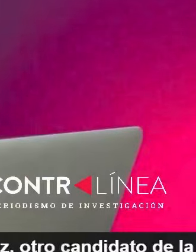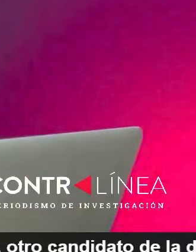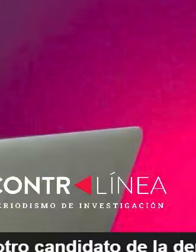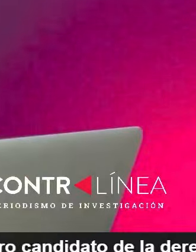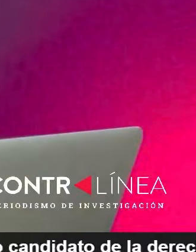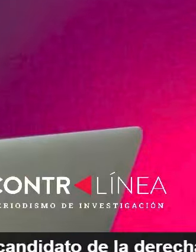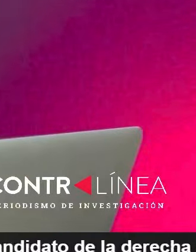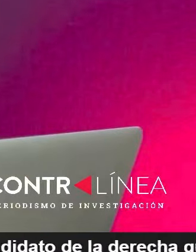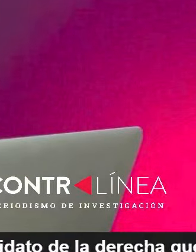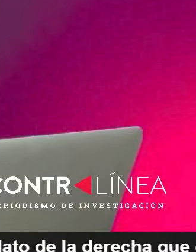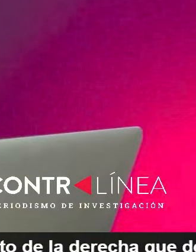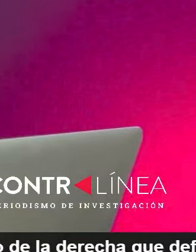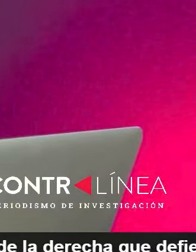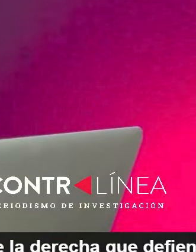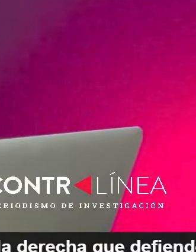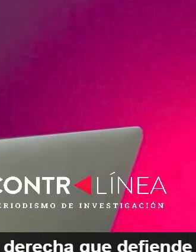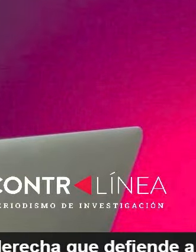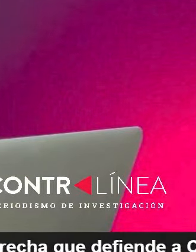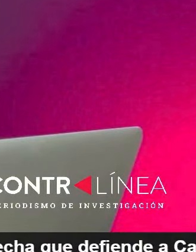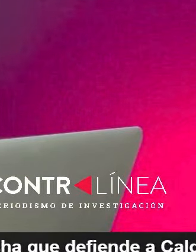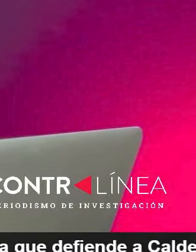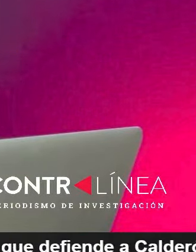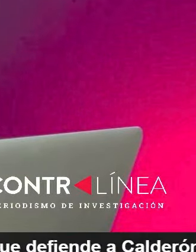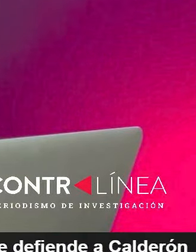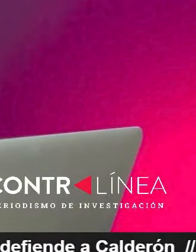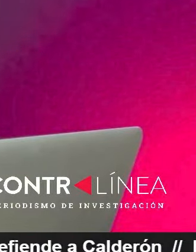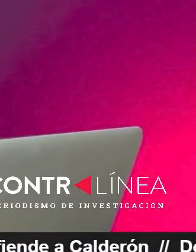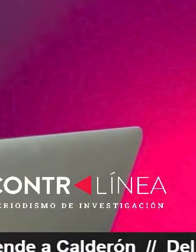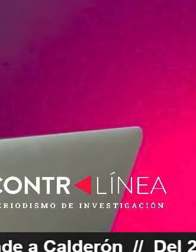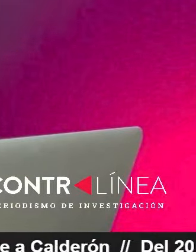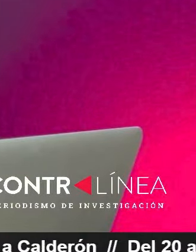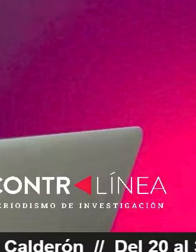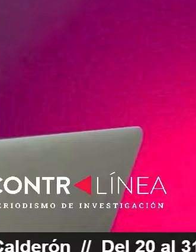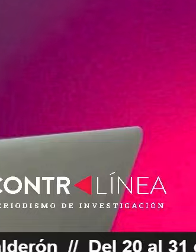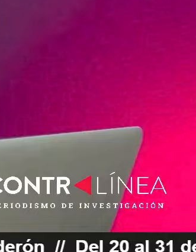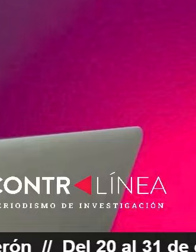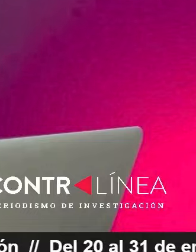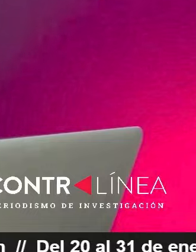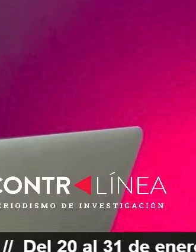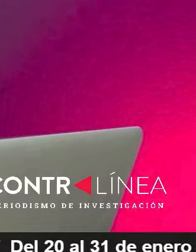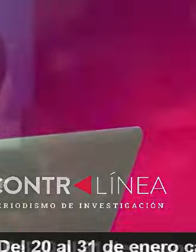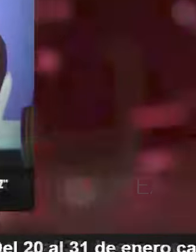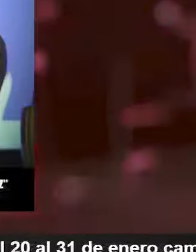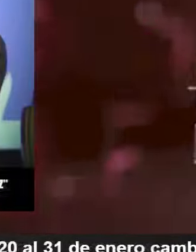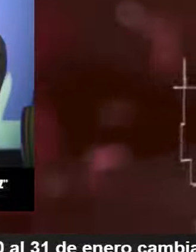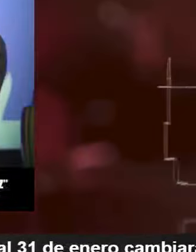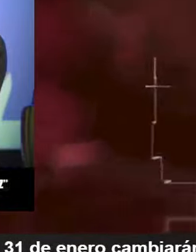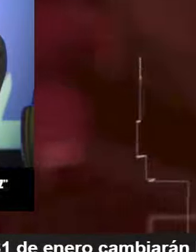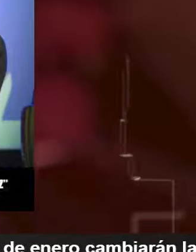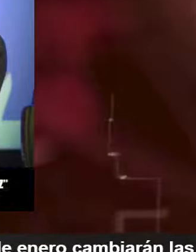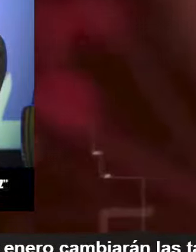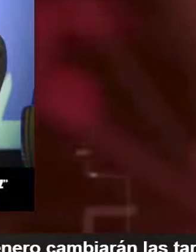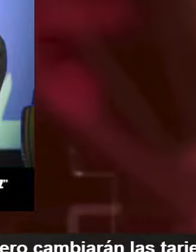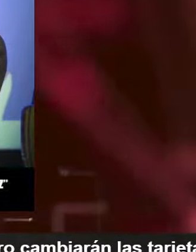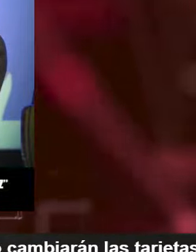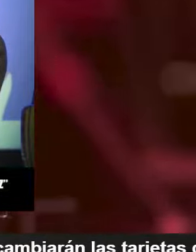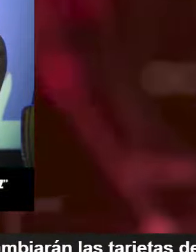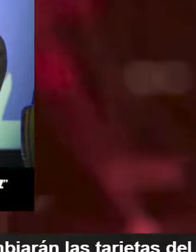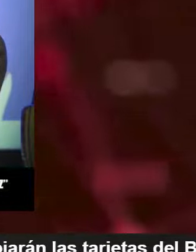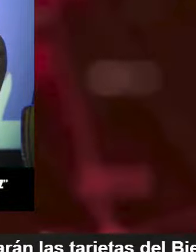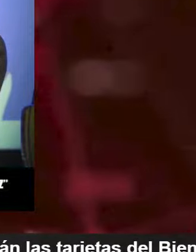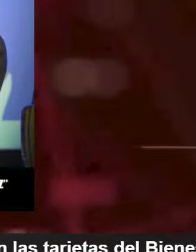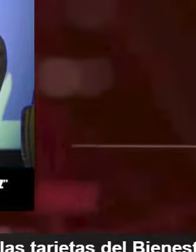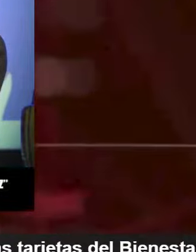asociaciones civiles que han hecho su agusto en el Instituto Nacional electoral Y es que resulta que en la administración de Lorenzo Córdoba